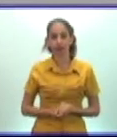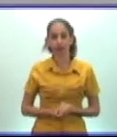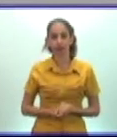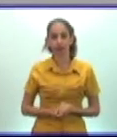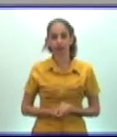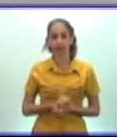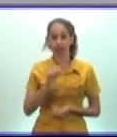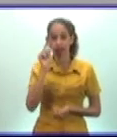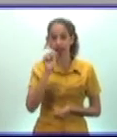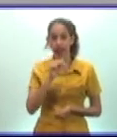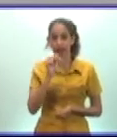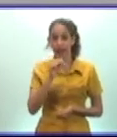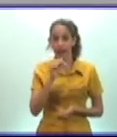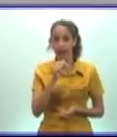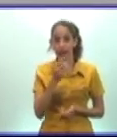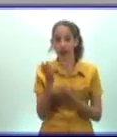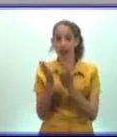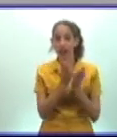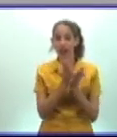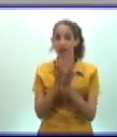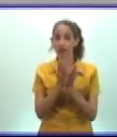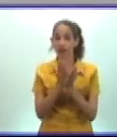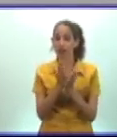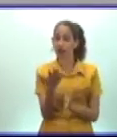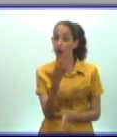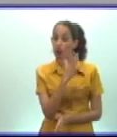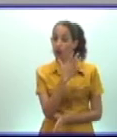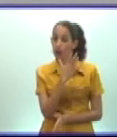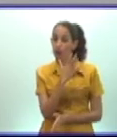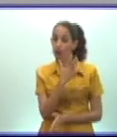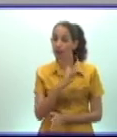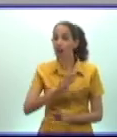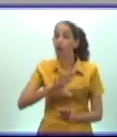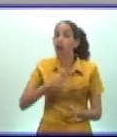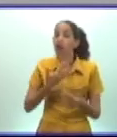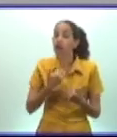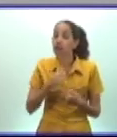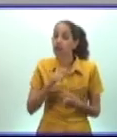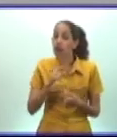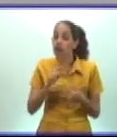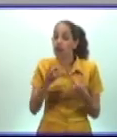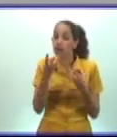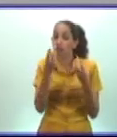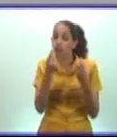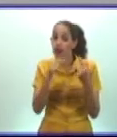Estamos trabajando con aproximado porque en nuestra combinada había un número